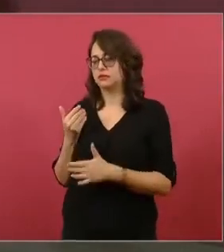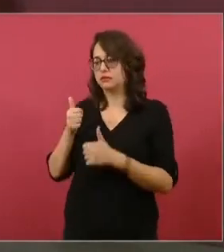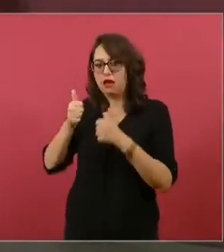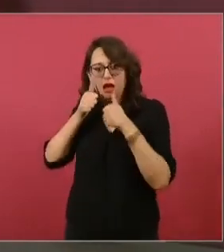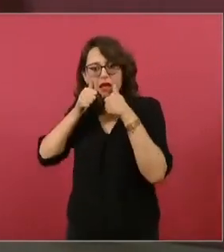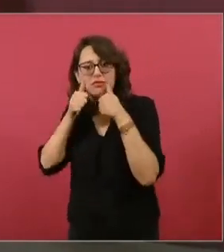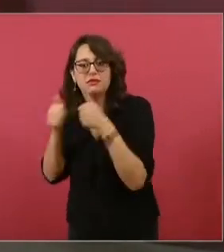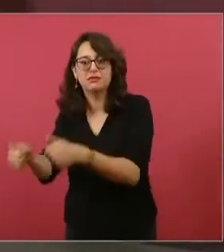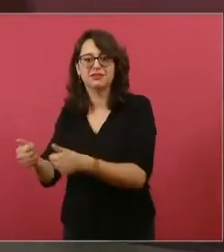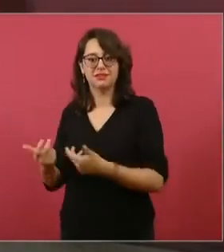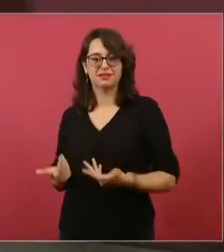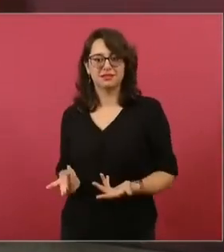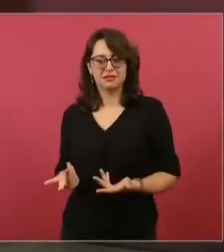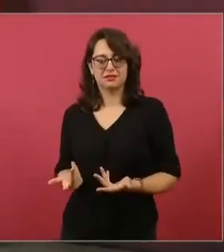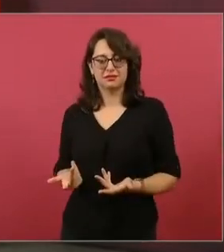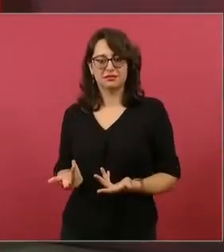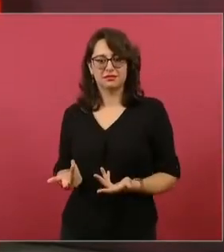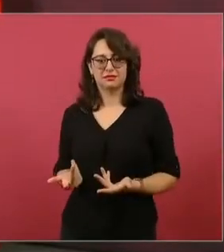Porque ¿cómo es